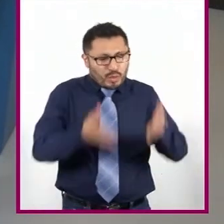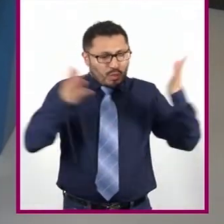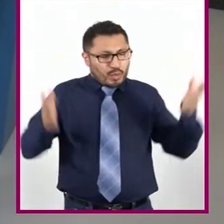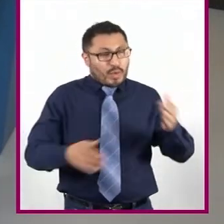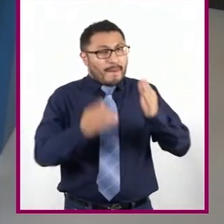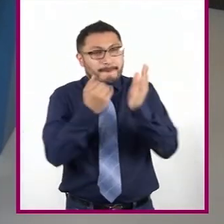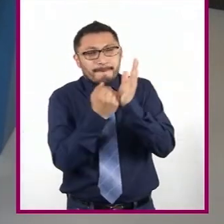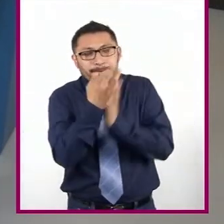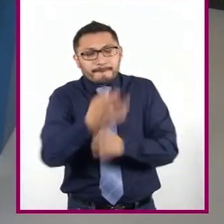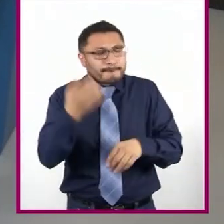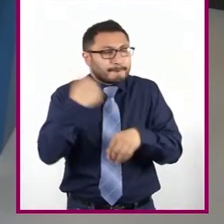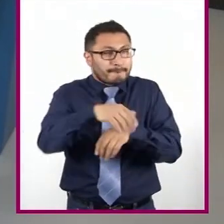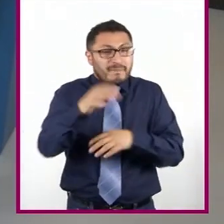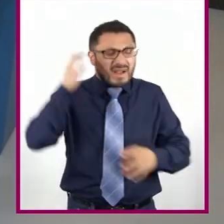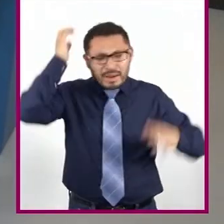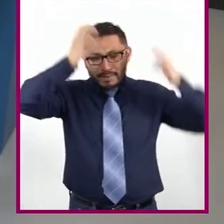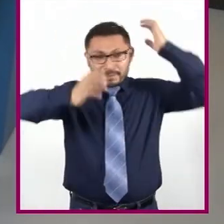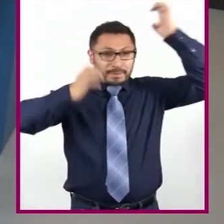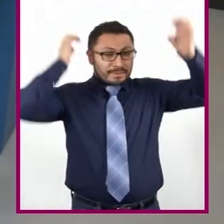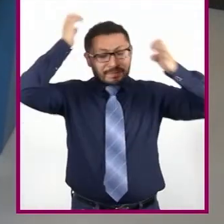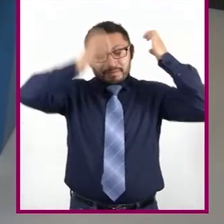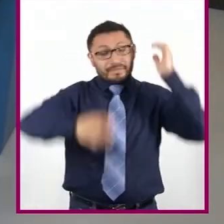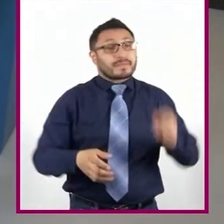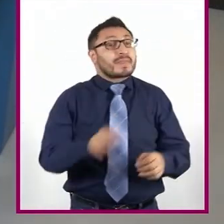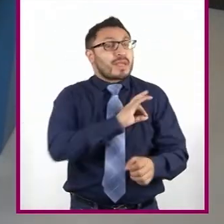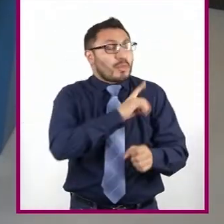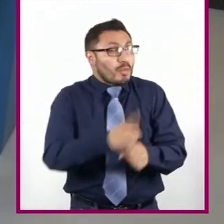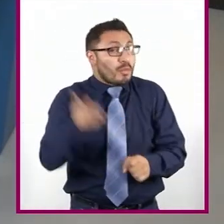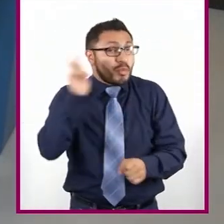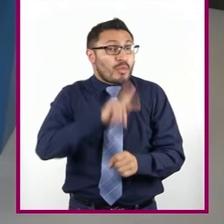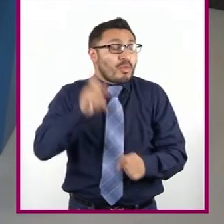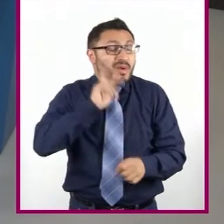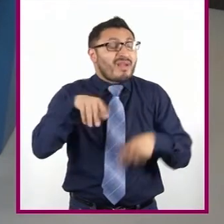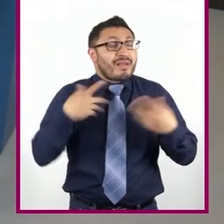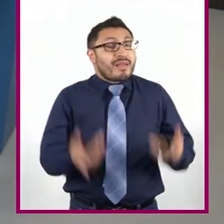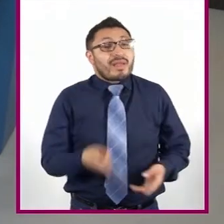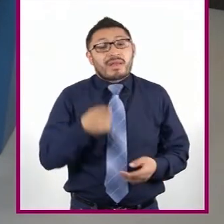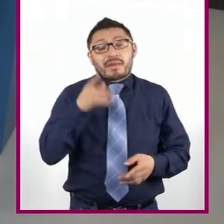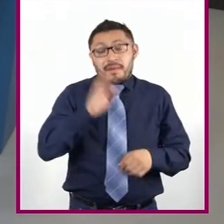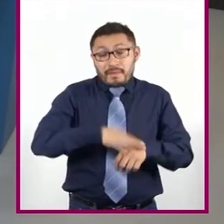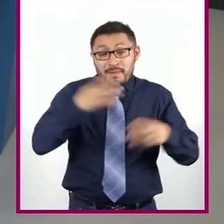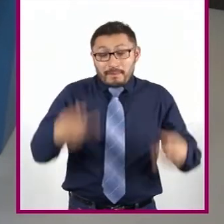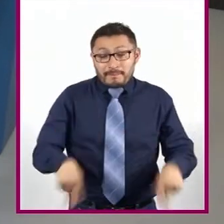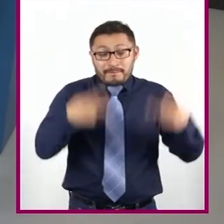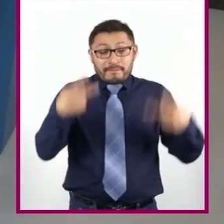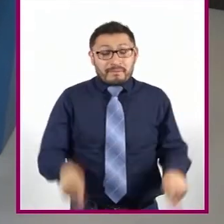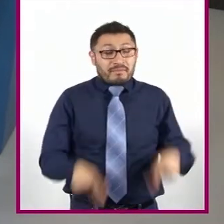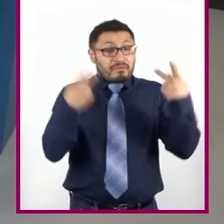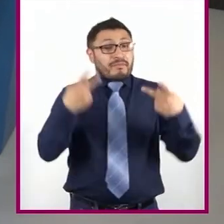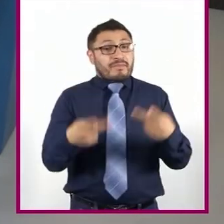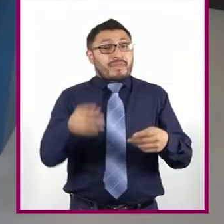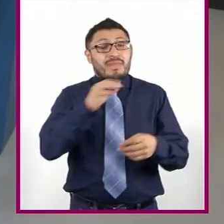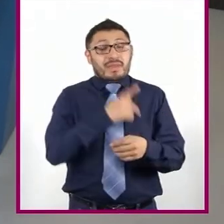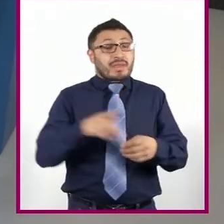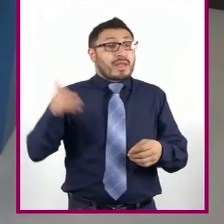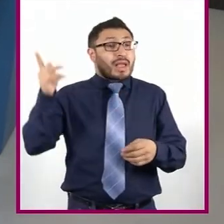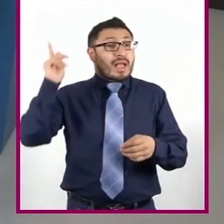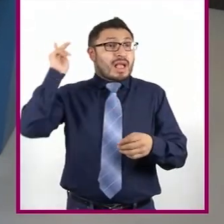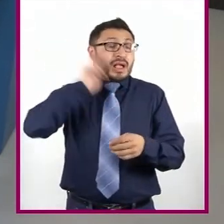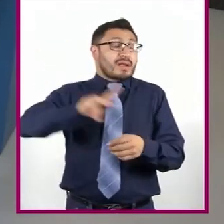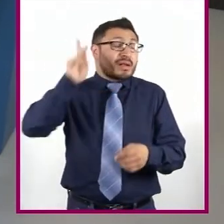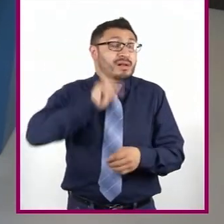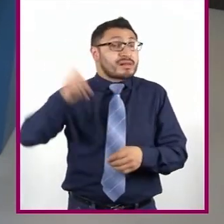mayor sea el número total de eventos, la probabilidad frecuencial tenderá más a la probabilidad teórica. Así es,